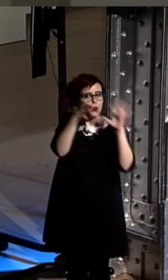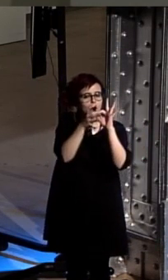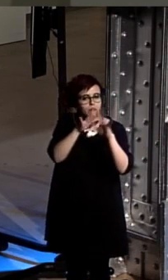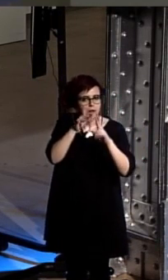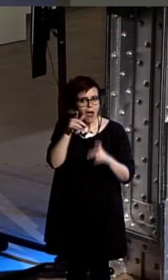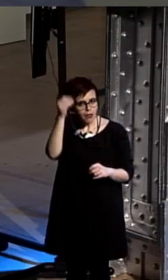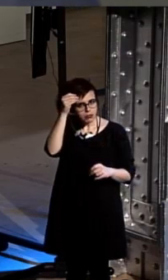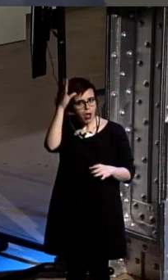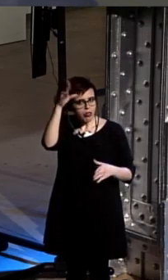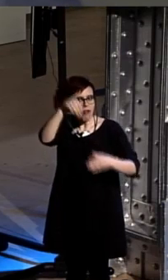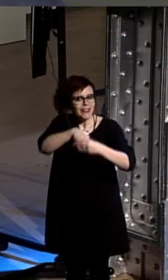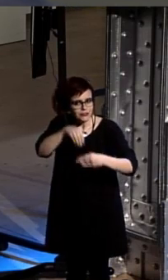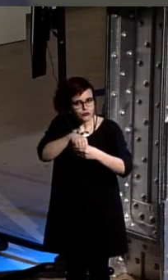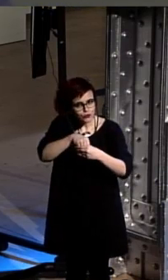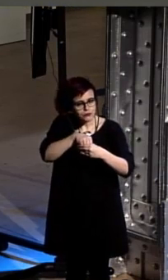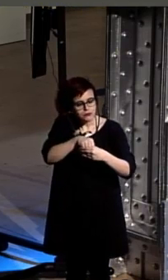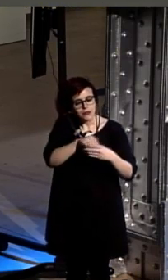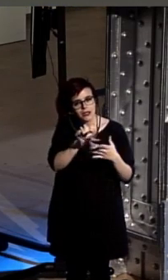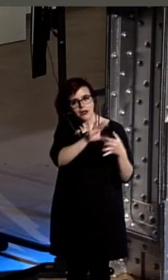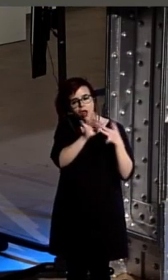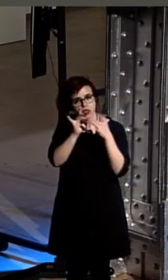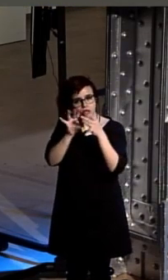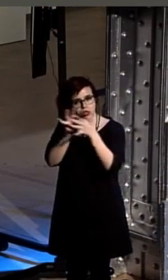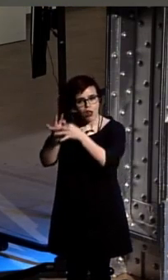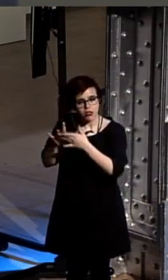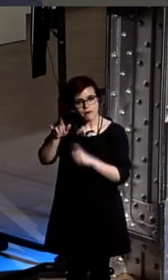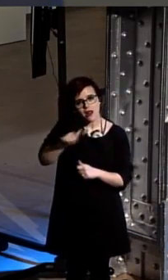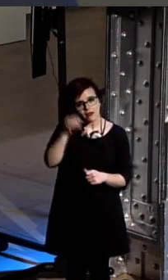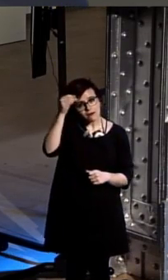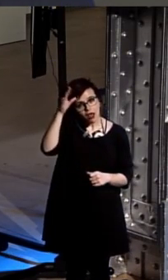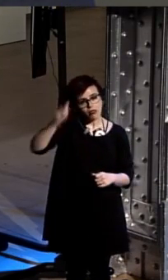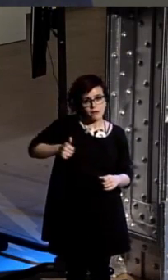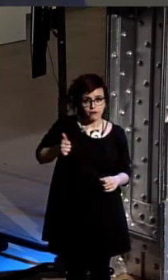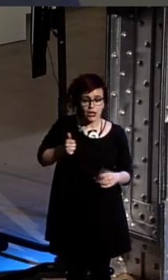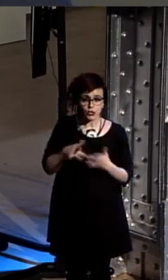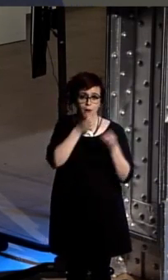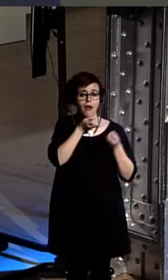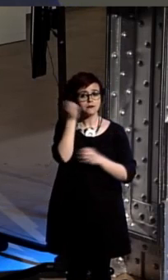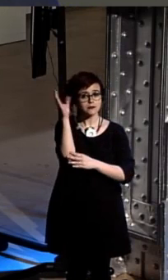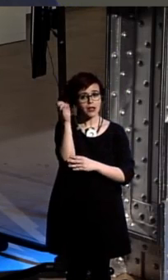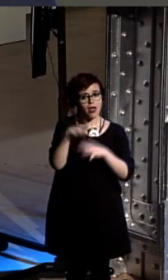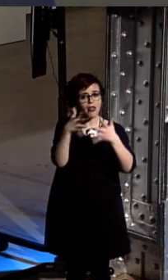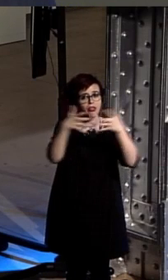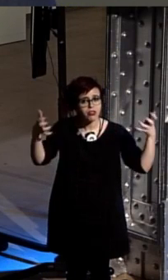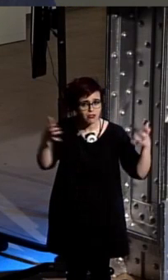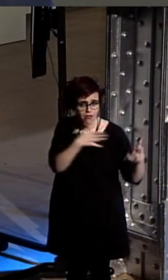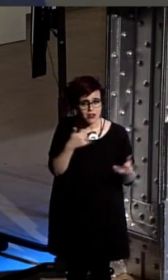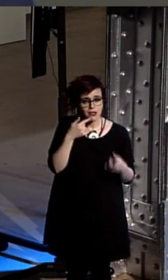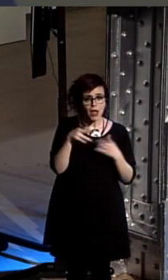de la inteligencia artificial. Bien, vamos a acabar esta charla con esta cita.